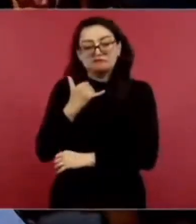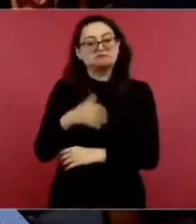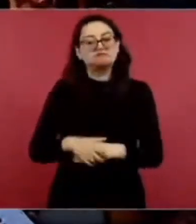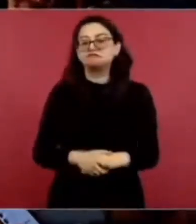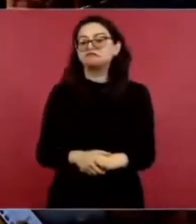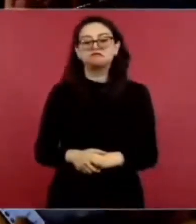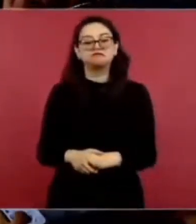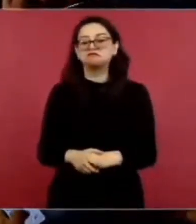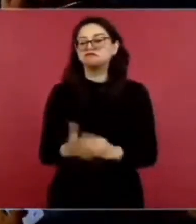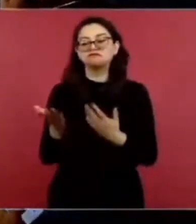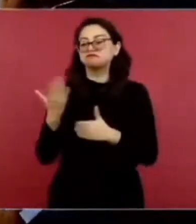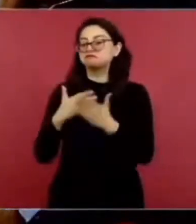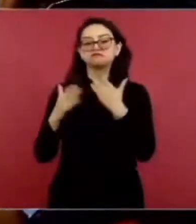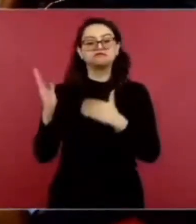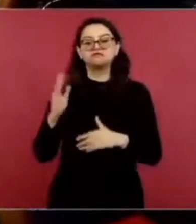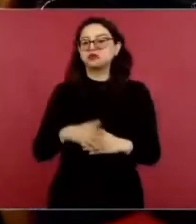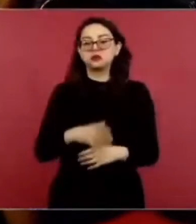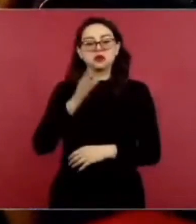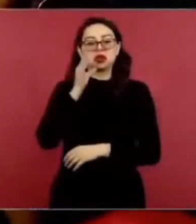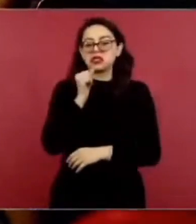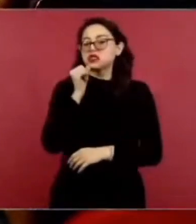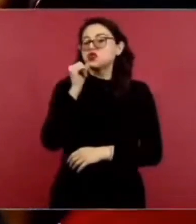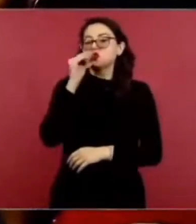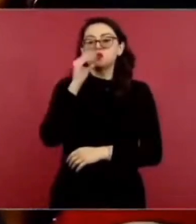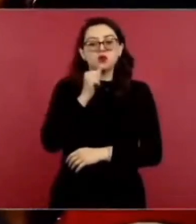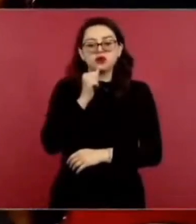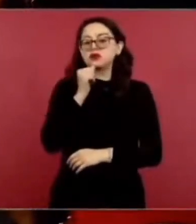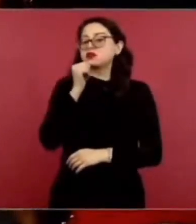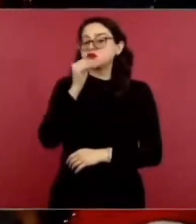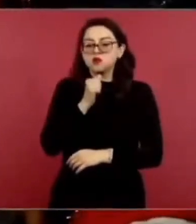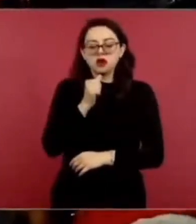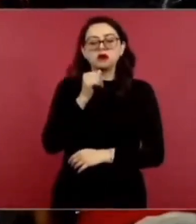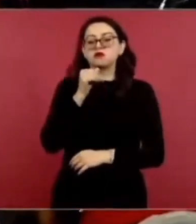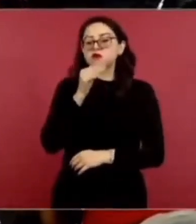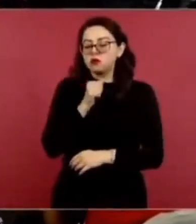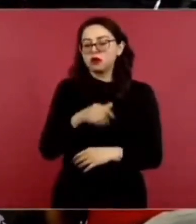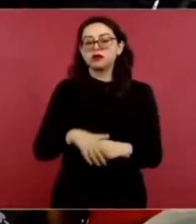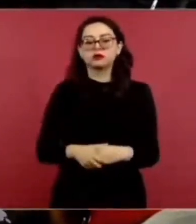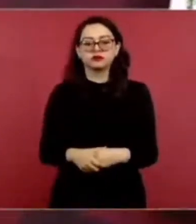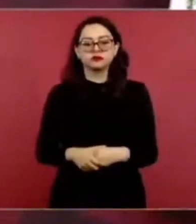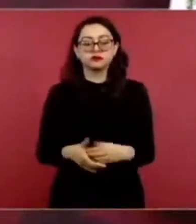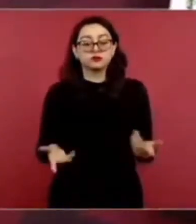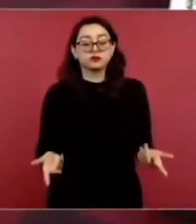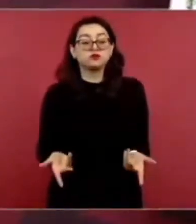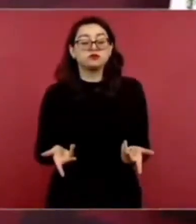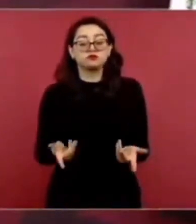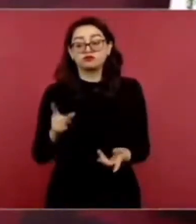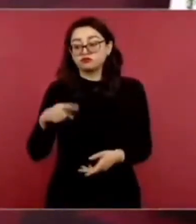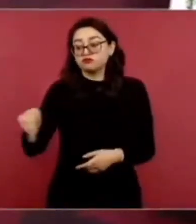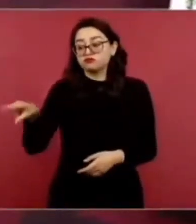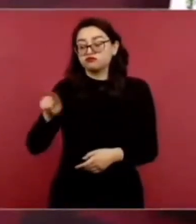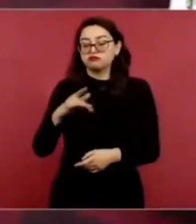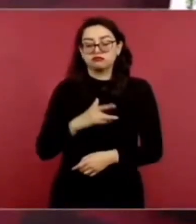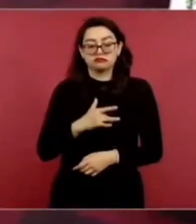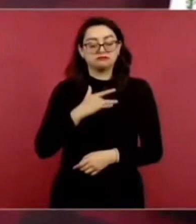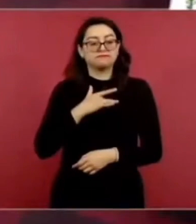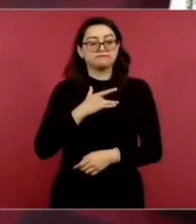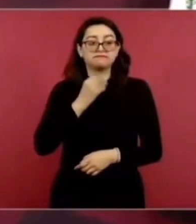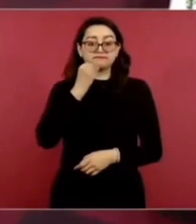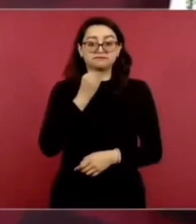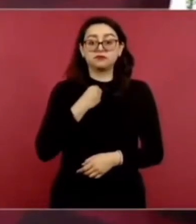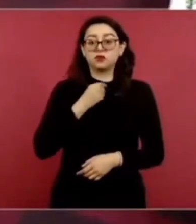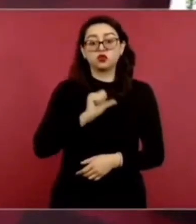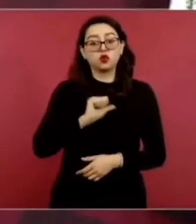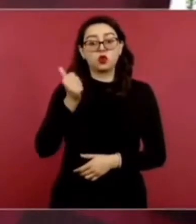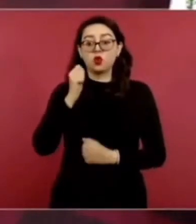obstáculos, al grado que para poder progresar muchos se tuvieron que ir a